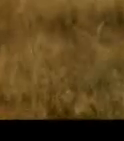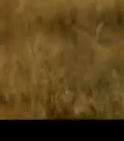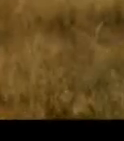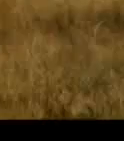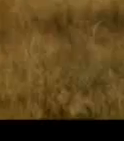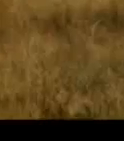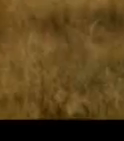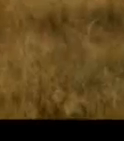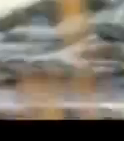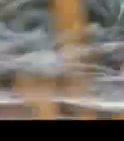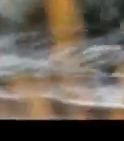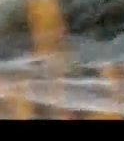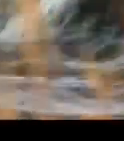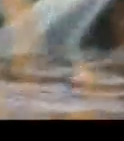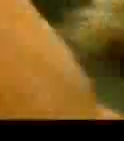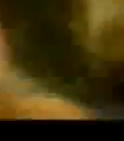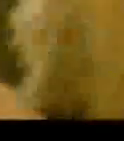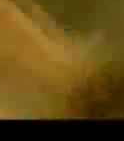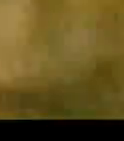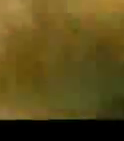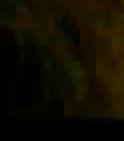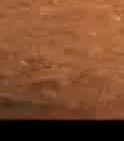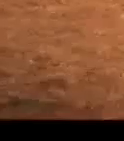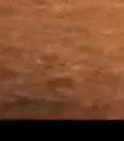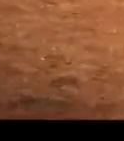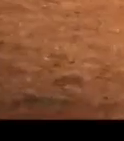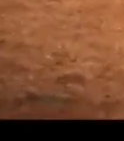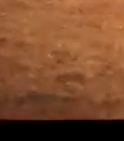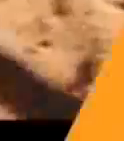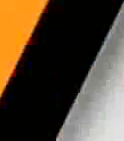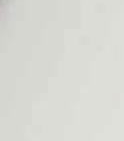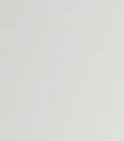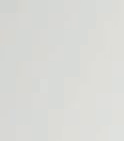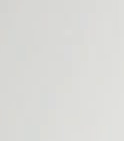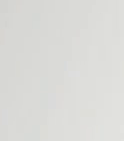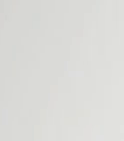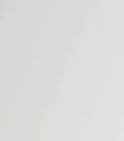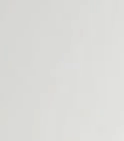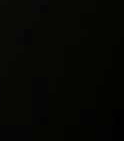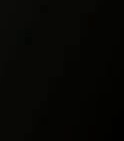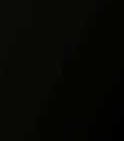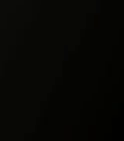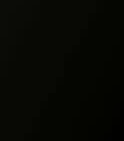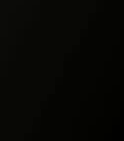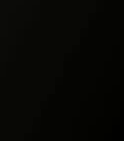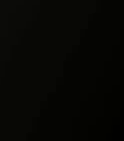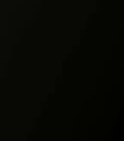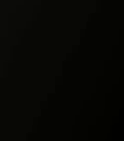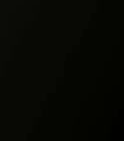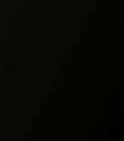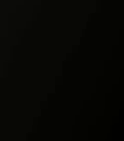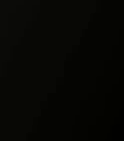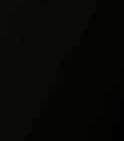martes, 20 horas, por Ecuador TV. Somos todos.